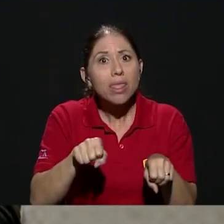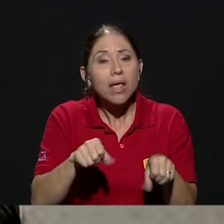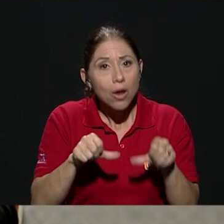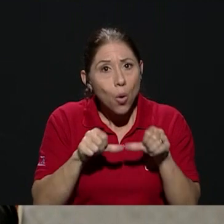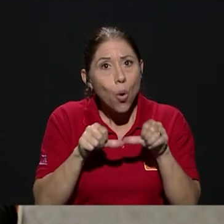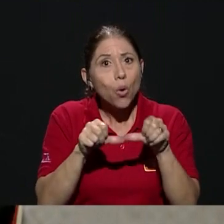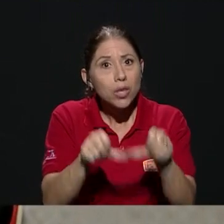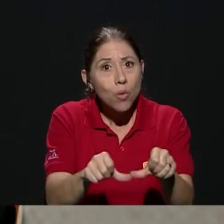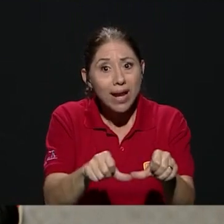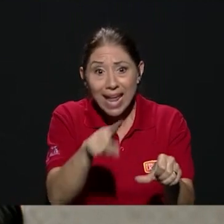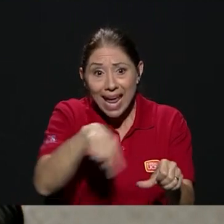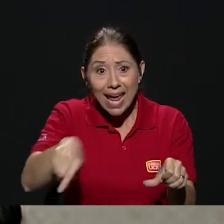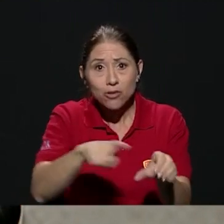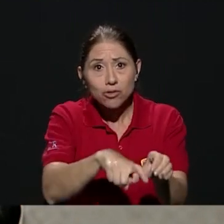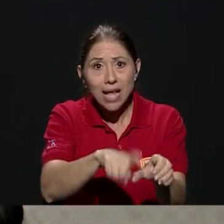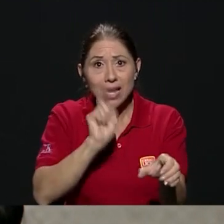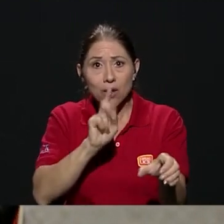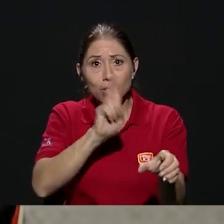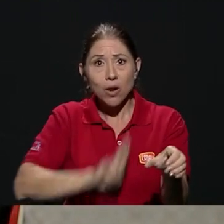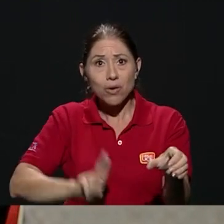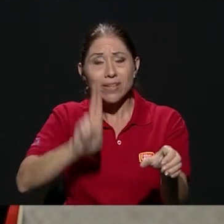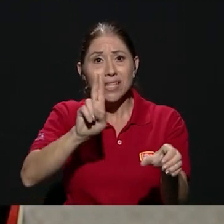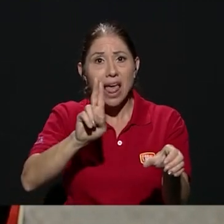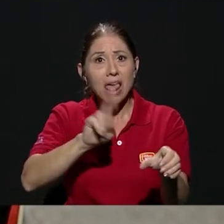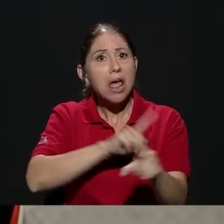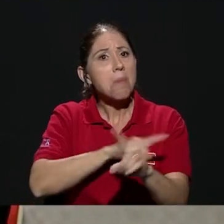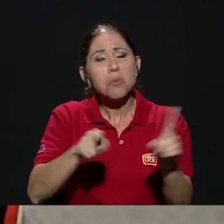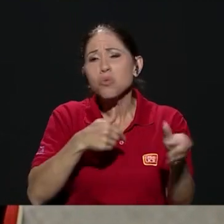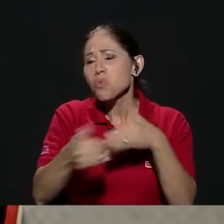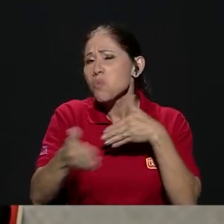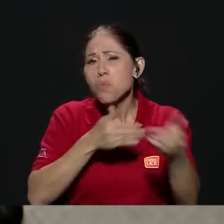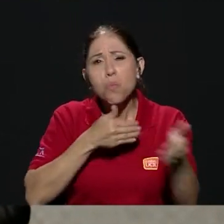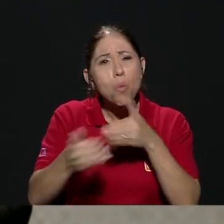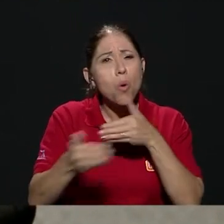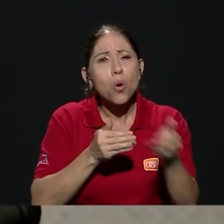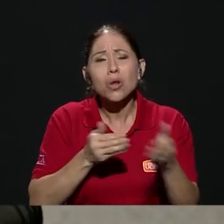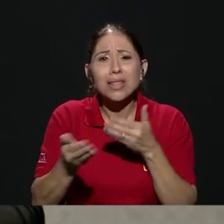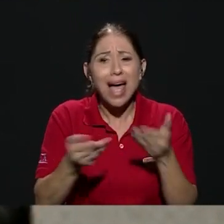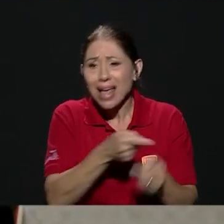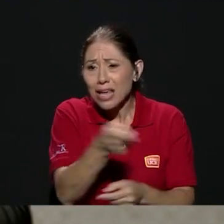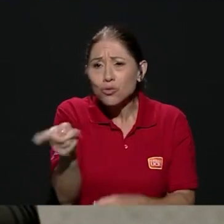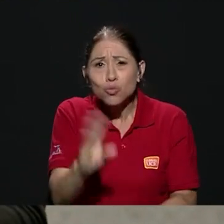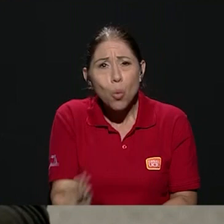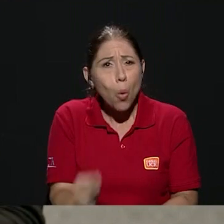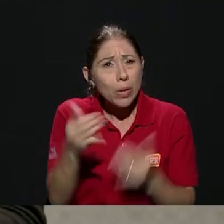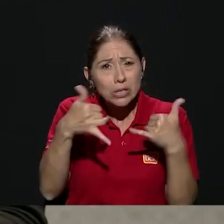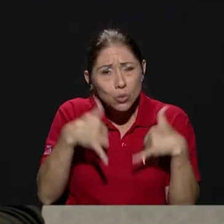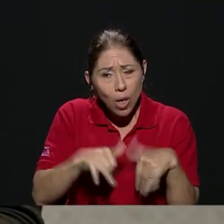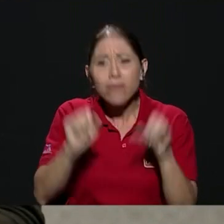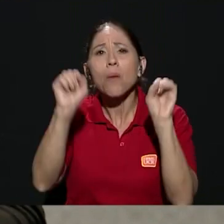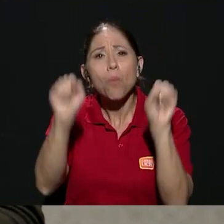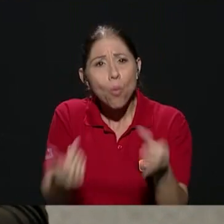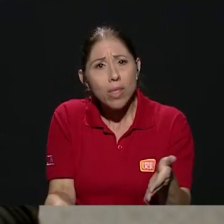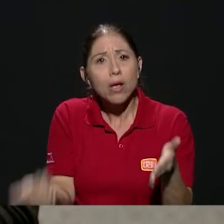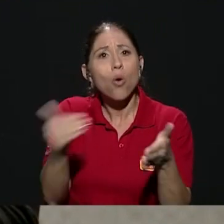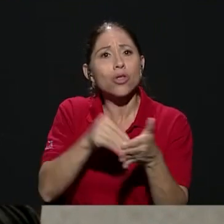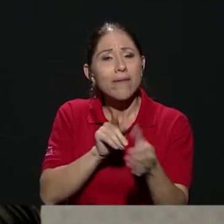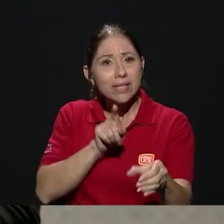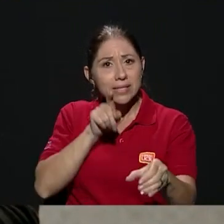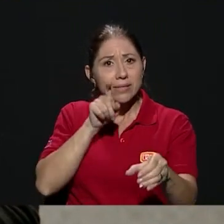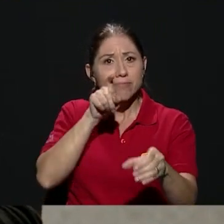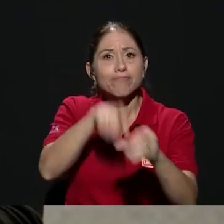aún siendo egresados siguen teniendo 20, 22, 23, 24 años, son jovencitos, pueden entrar aún.